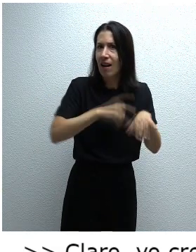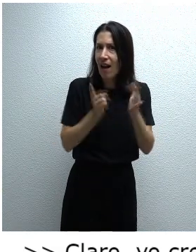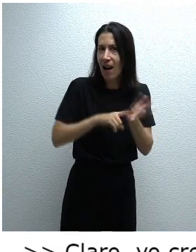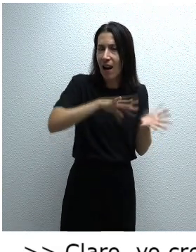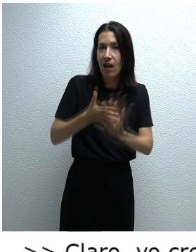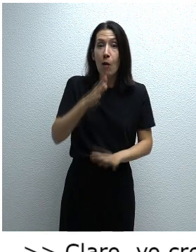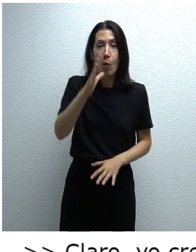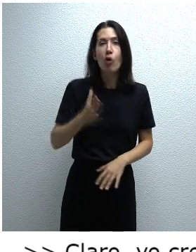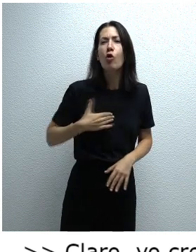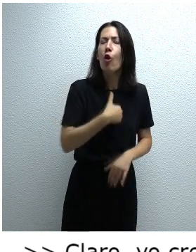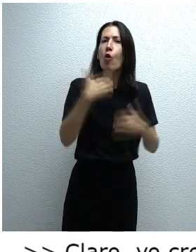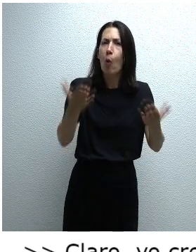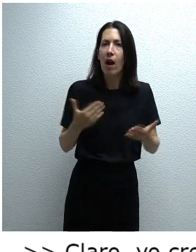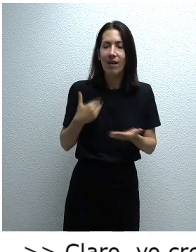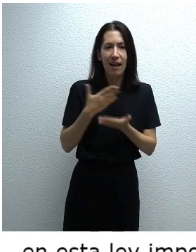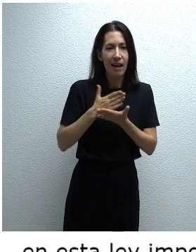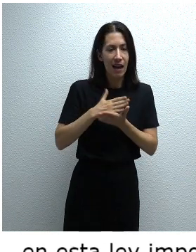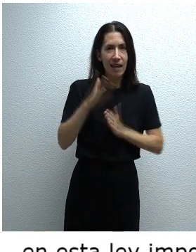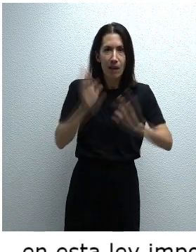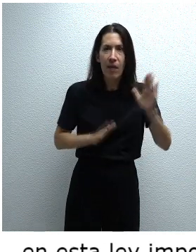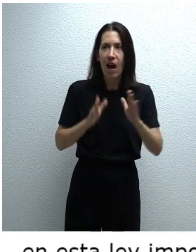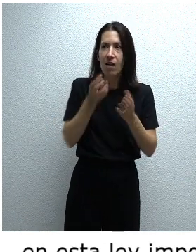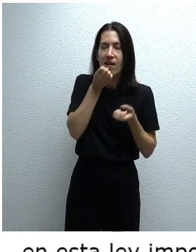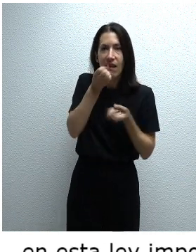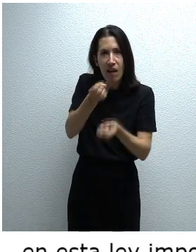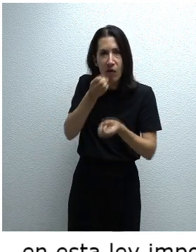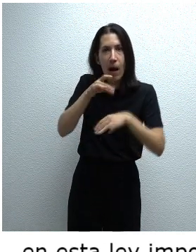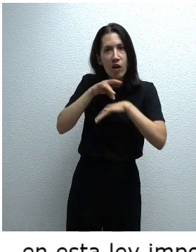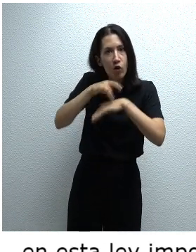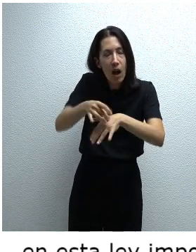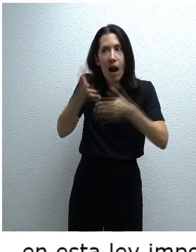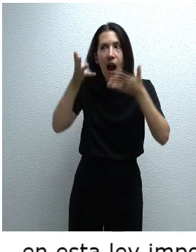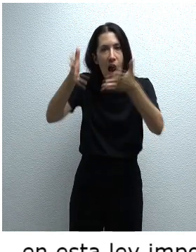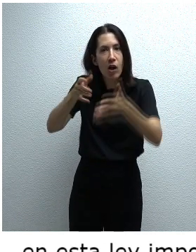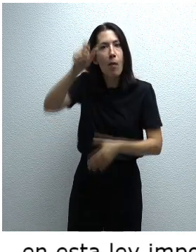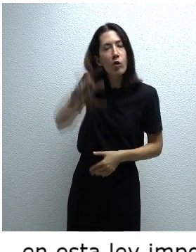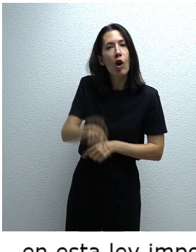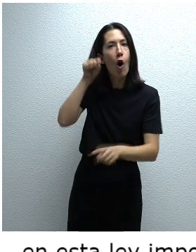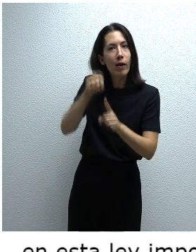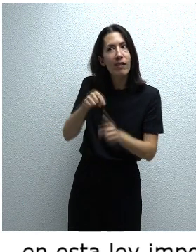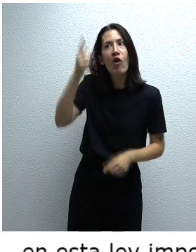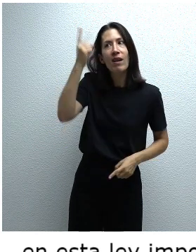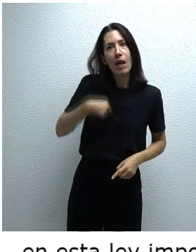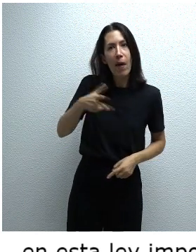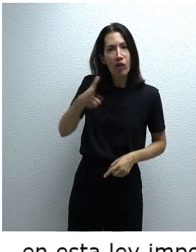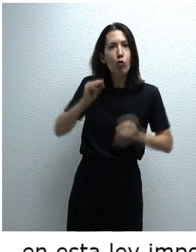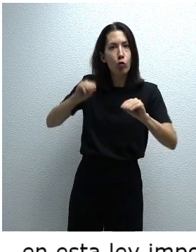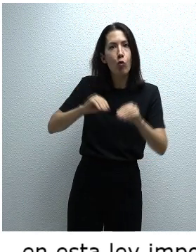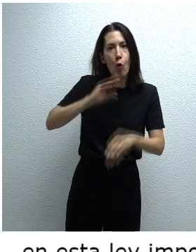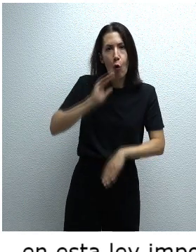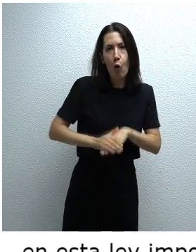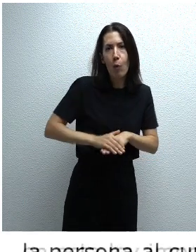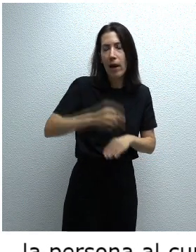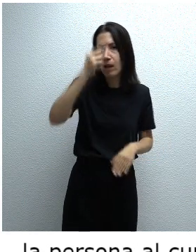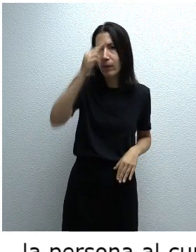a ayudar a la persona al cumplimiento de todos sus derechos y obligaciones. Y claro que van a tener